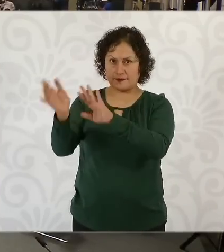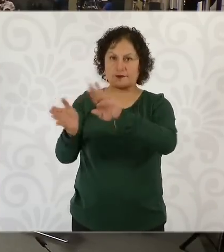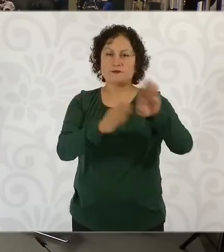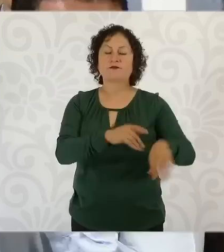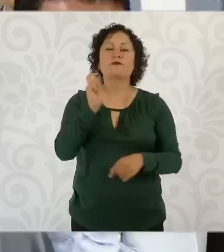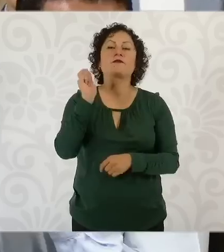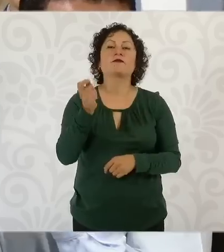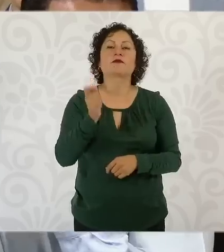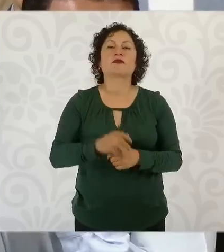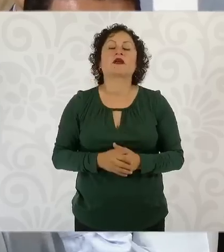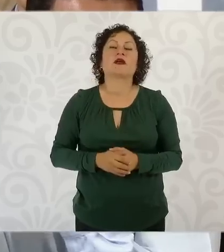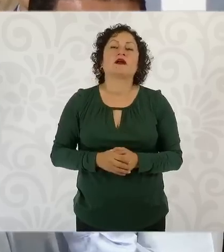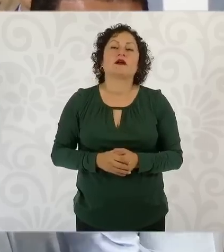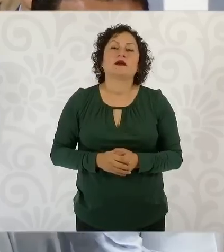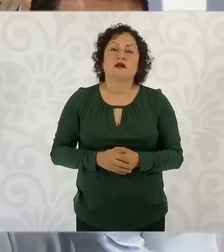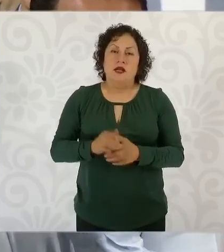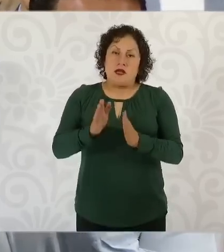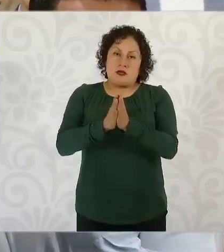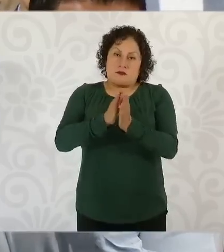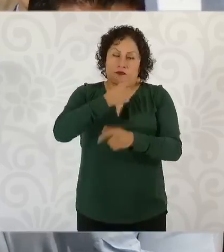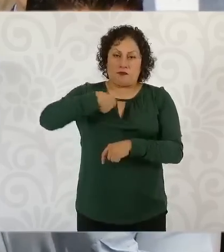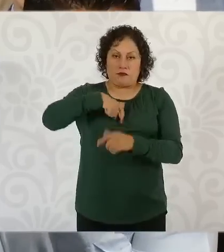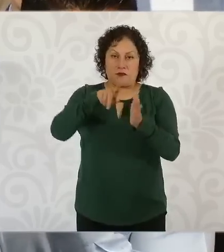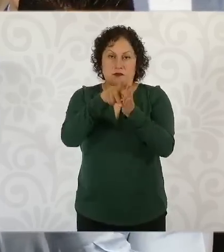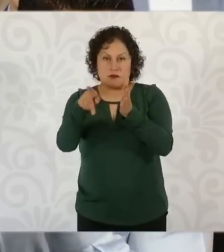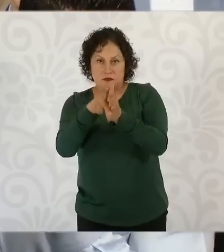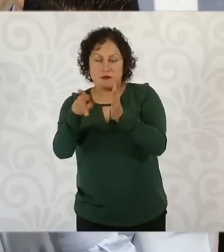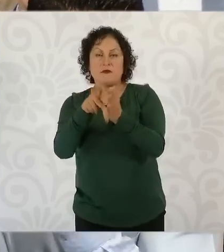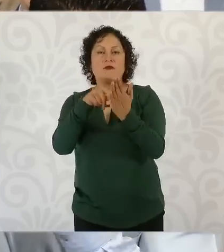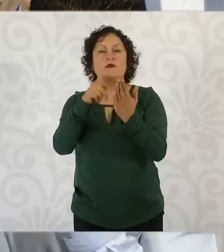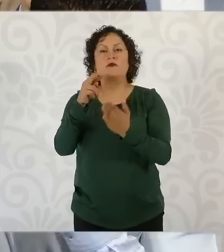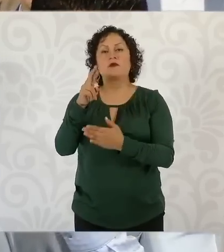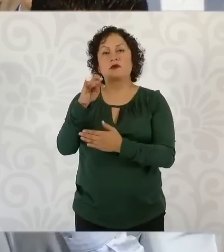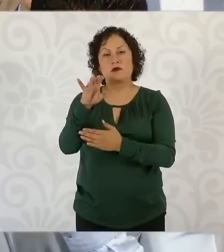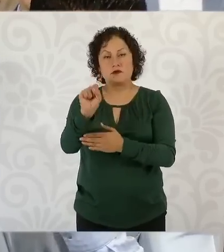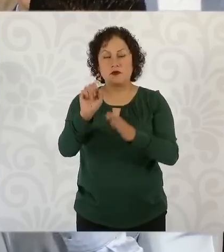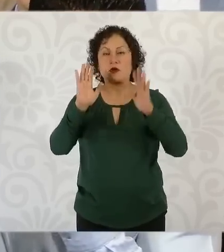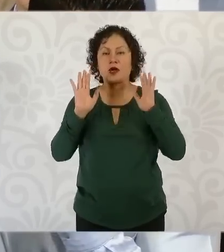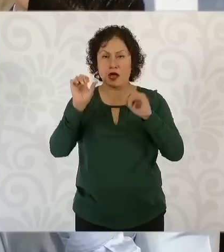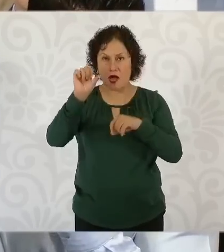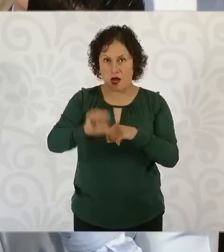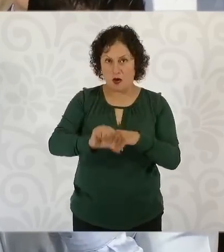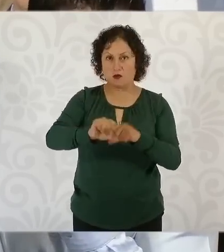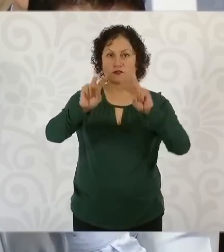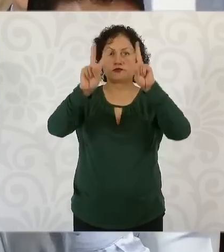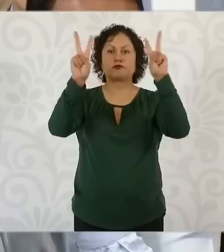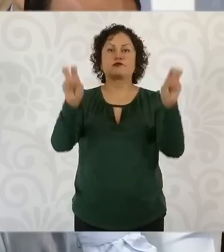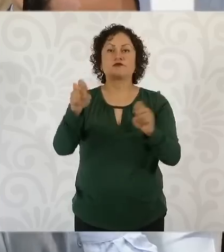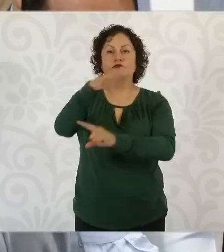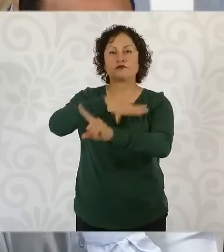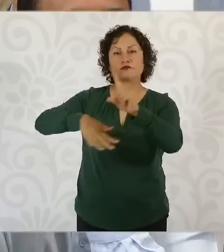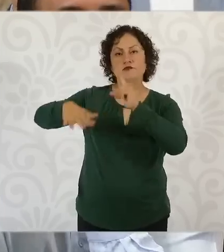se publica que la Fiscalía, y tal vez nos podría ayudar hoy consejera, la Fiscalía de Investigación en Delitos Ambientales y en materia